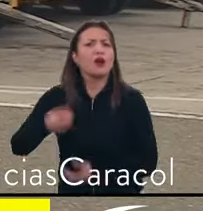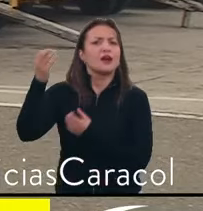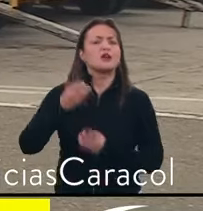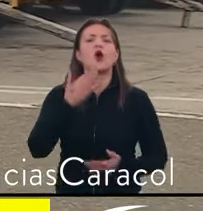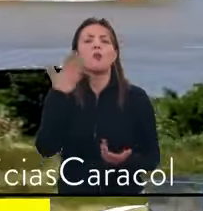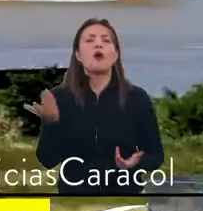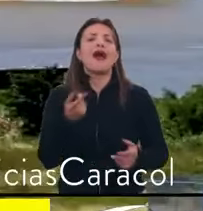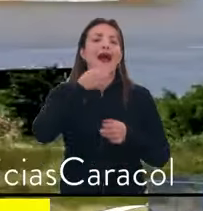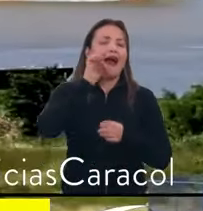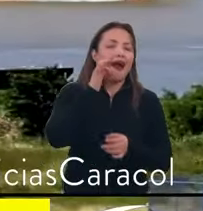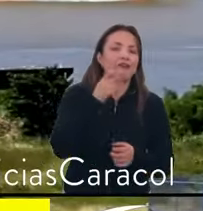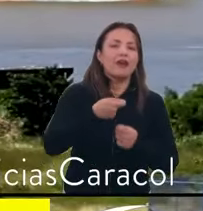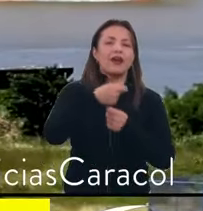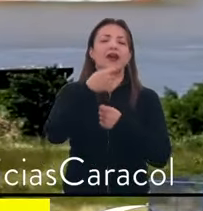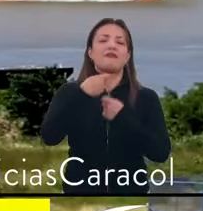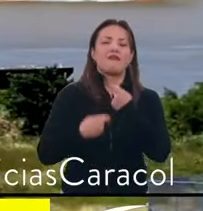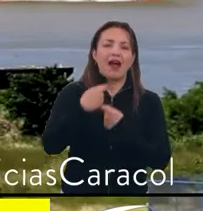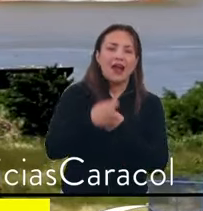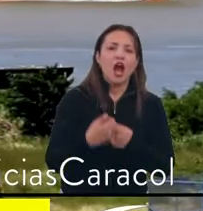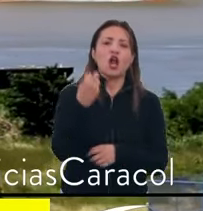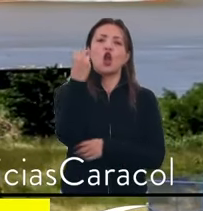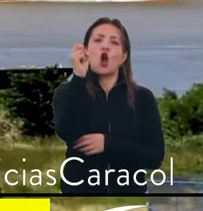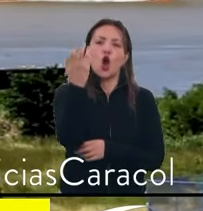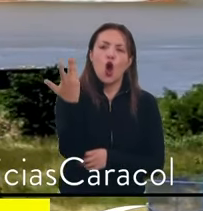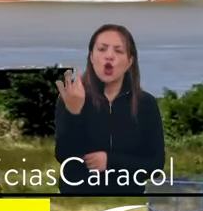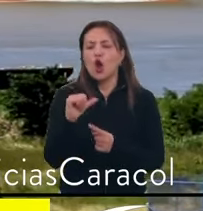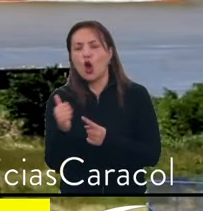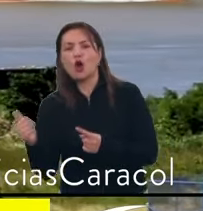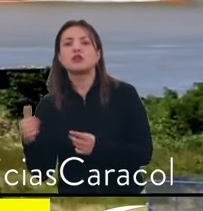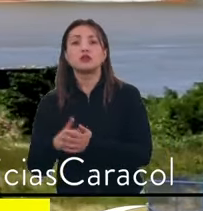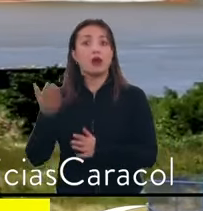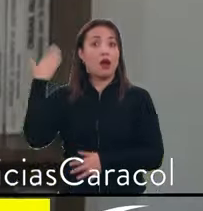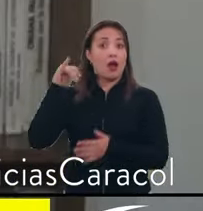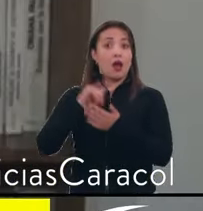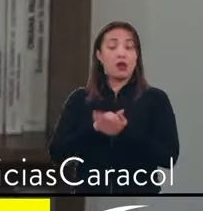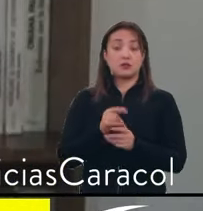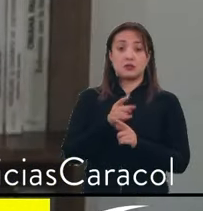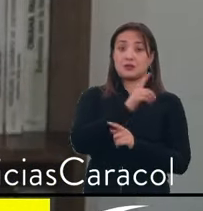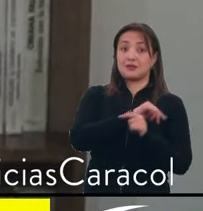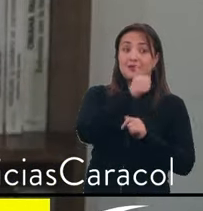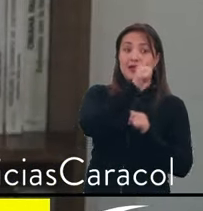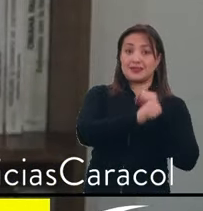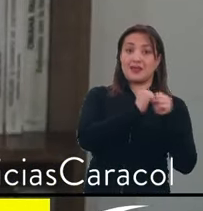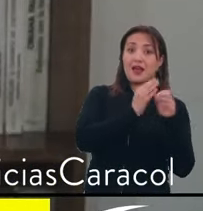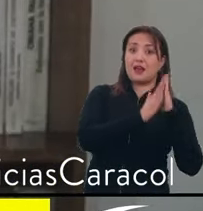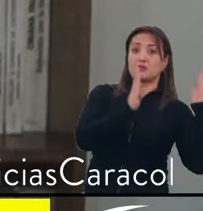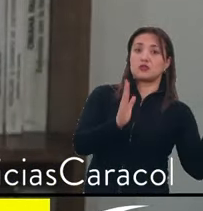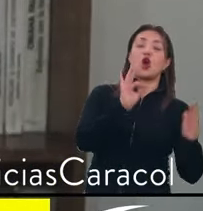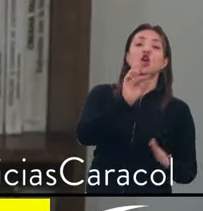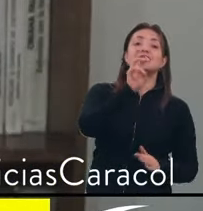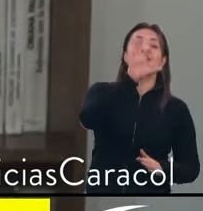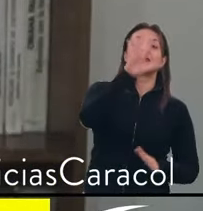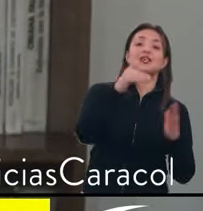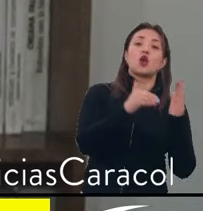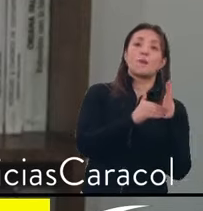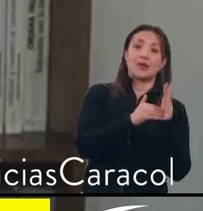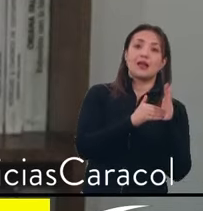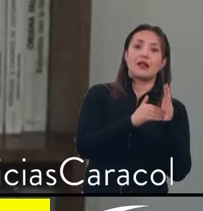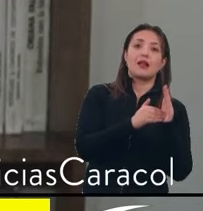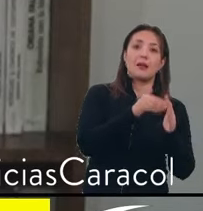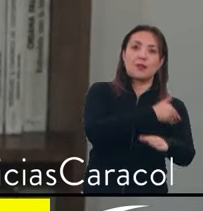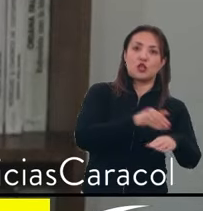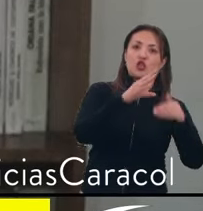café, banano, oro y más. Eran en la década anterior 85.500 millones de dólares y en la década ya de